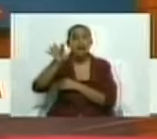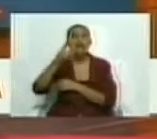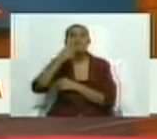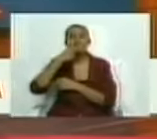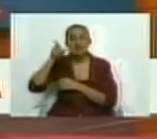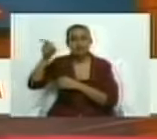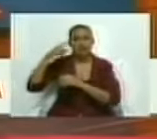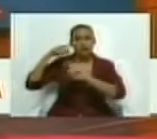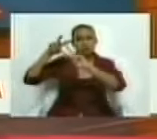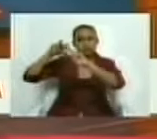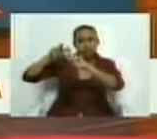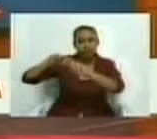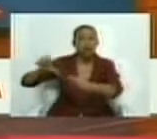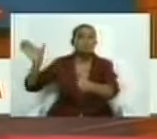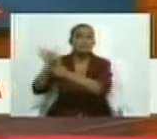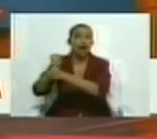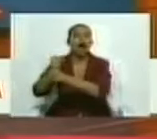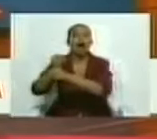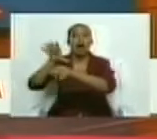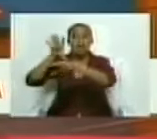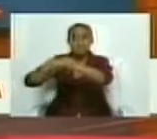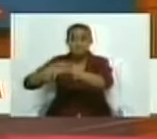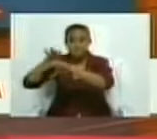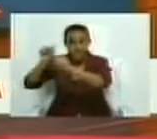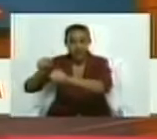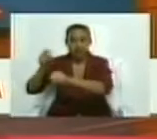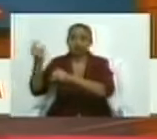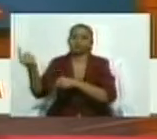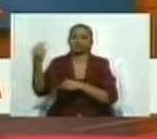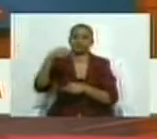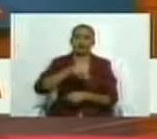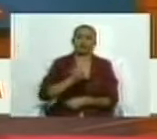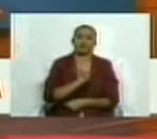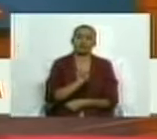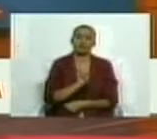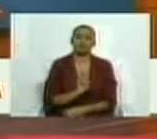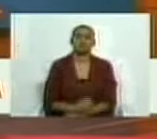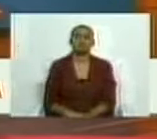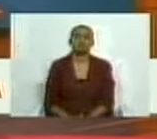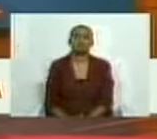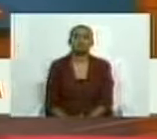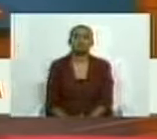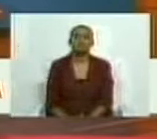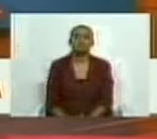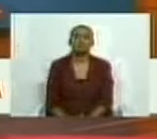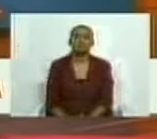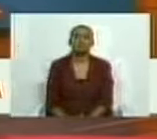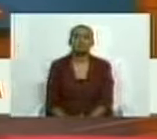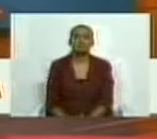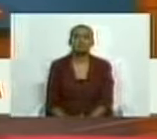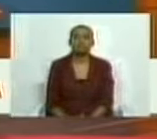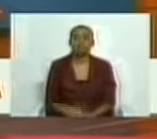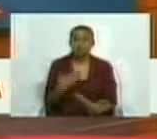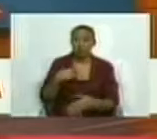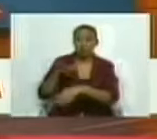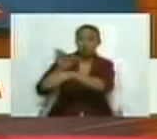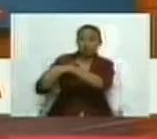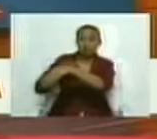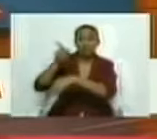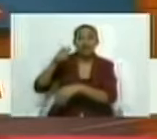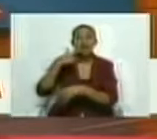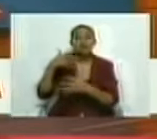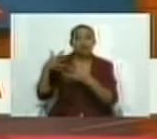delincuencia organizada ya adecuado su legislación para hacerlo el llamado Estados Unidos es entonces